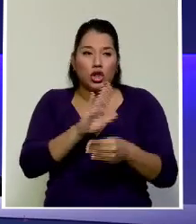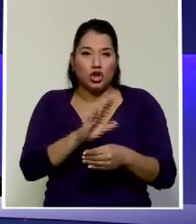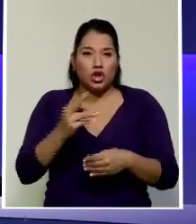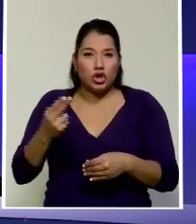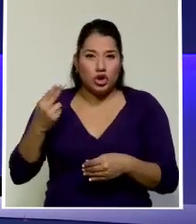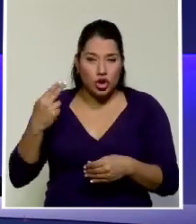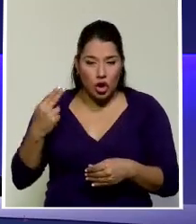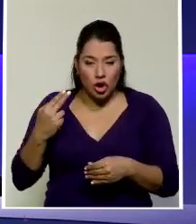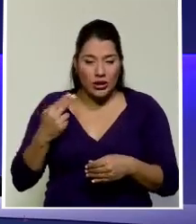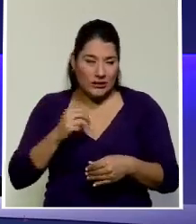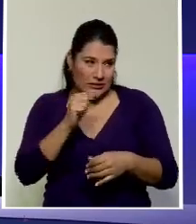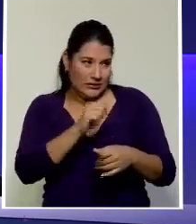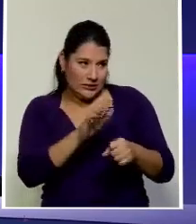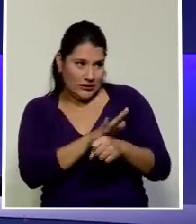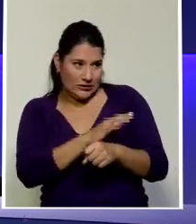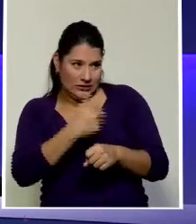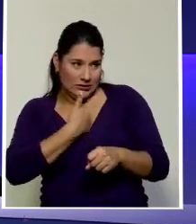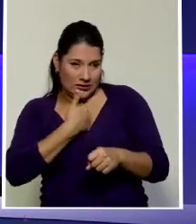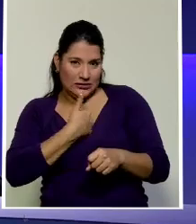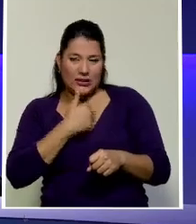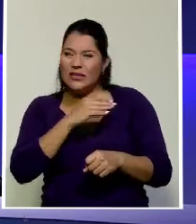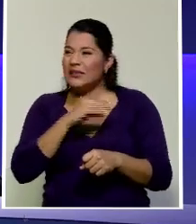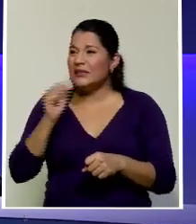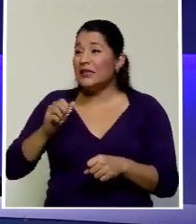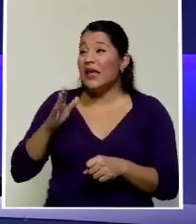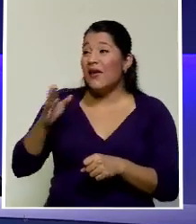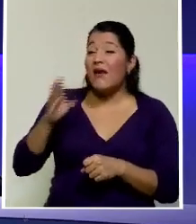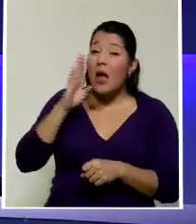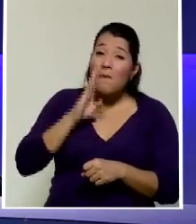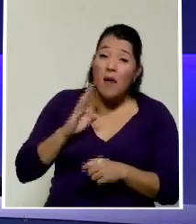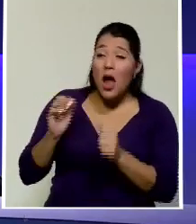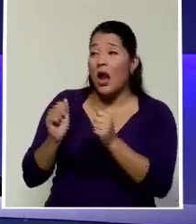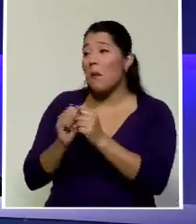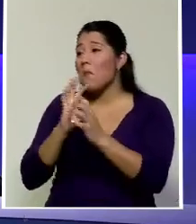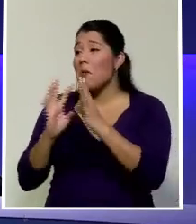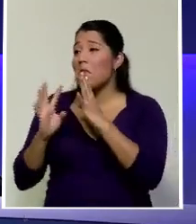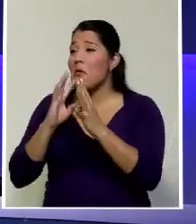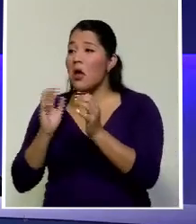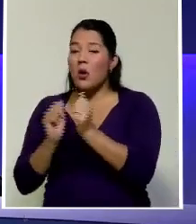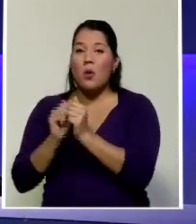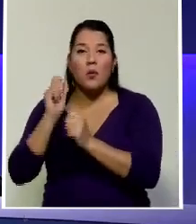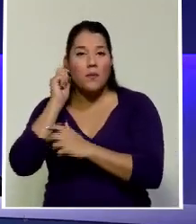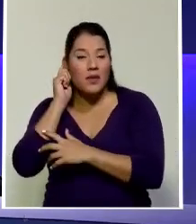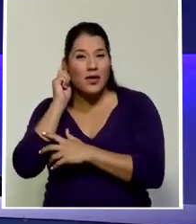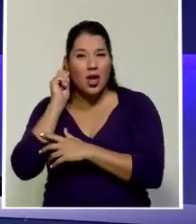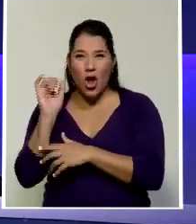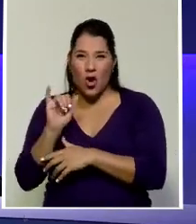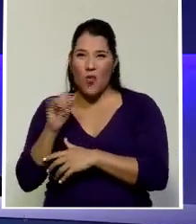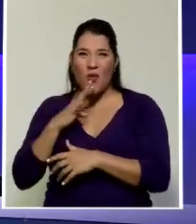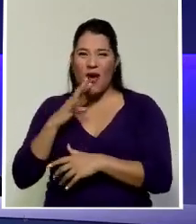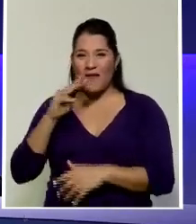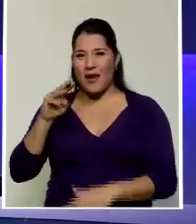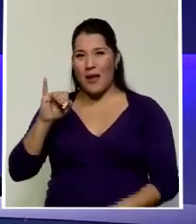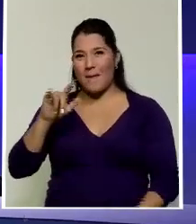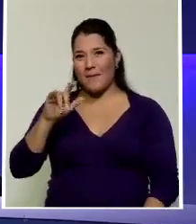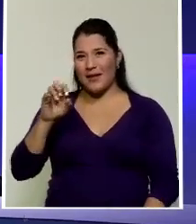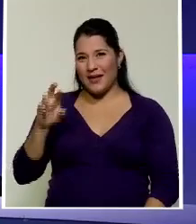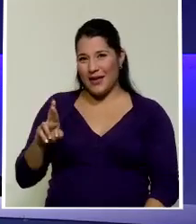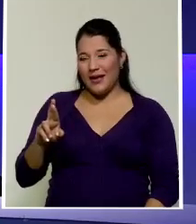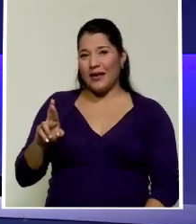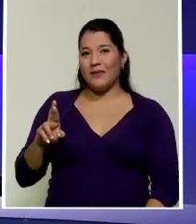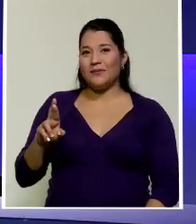confidencia. Completamente. Claro, sí, en el bar, y que estás en el bar, y que estás con las chicas ahí, como habla mucho Miller, ¿no? De su entorno ahí neoyorquino y toda la